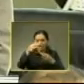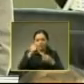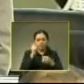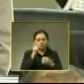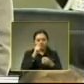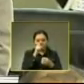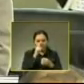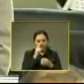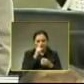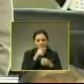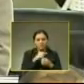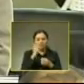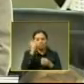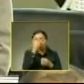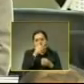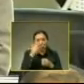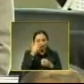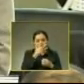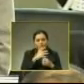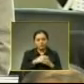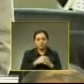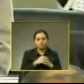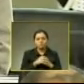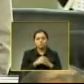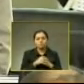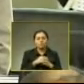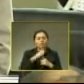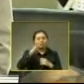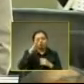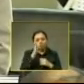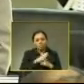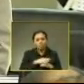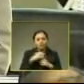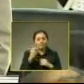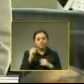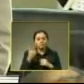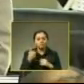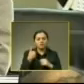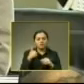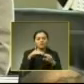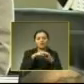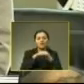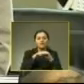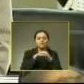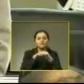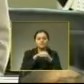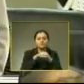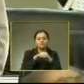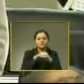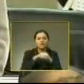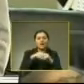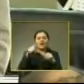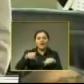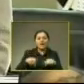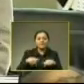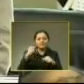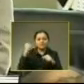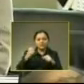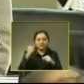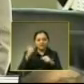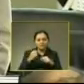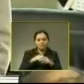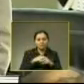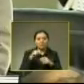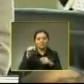los indígenas, los afroecuatorianos, los montubios, nunca hemos tenido acceso a ese derecho